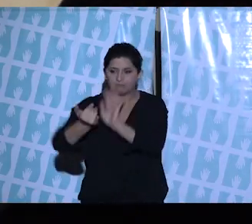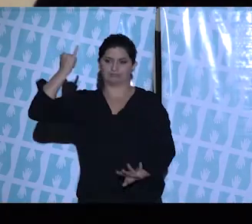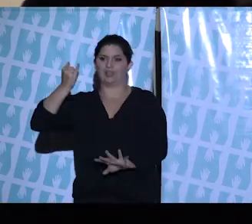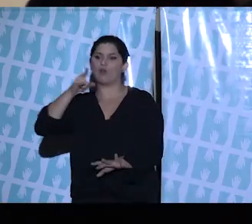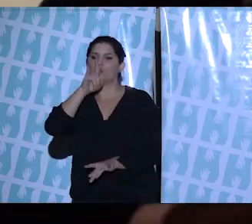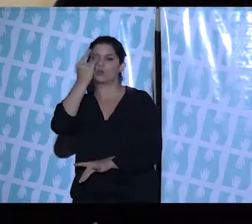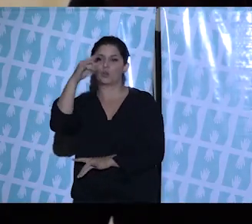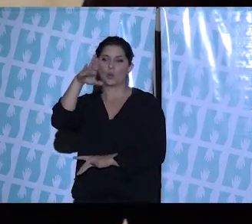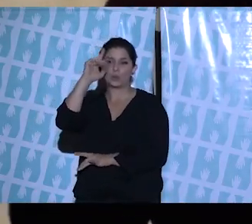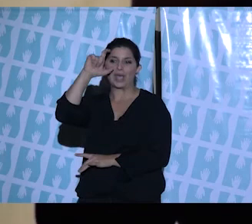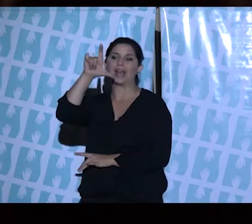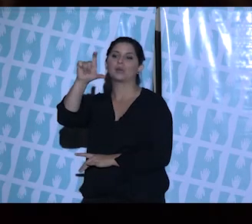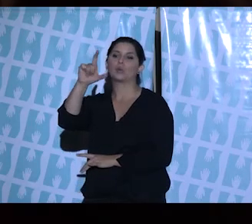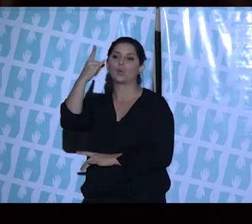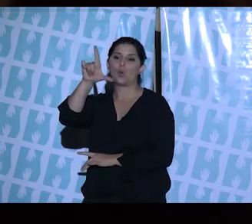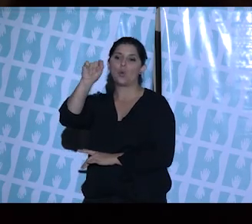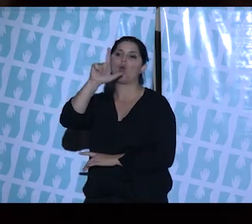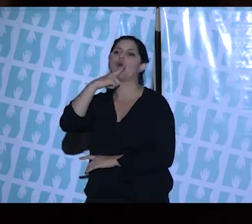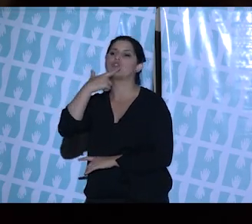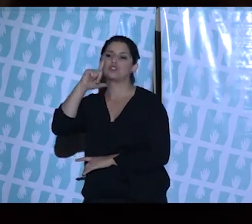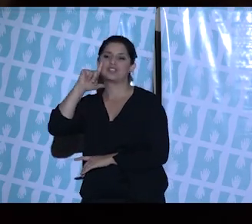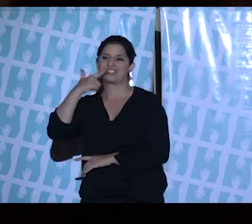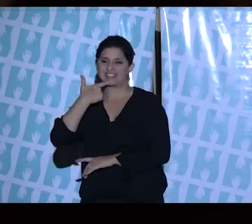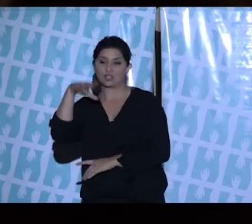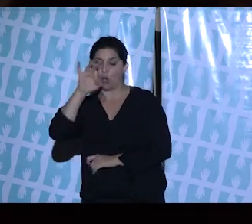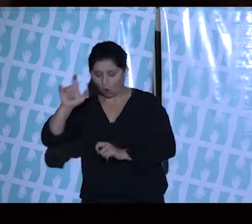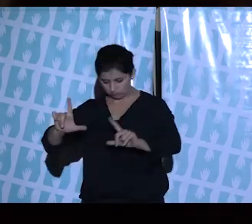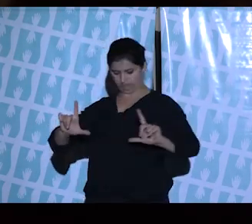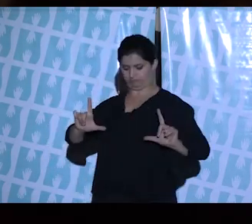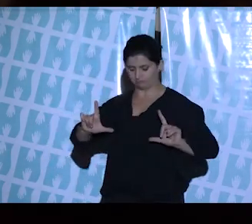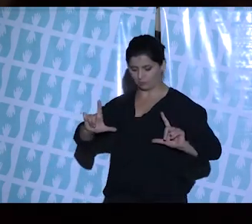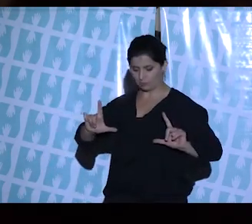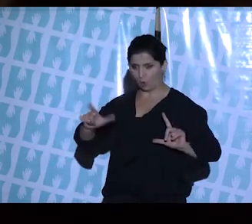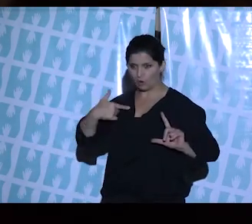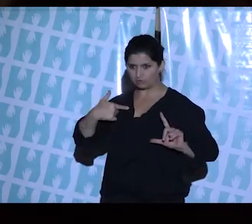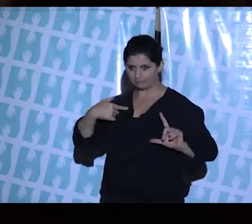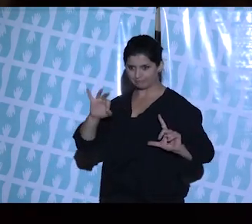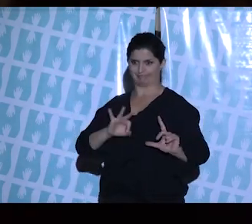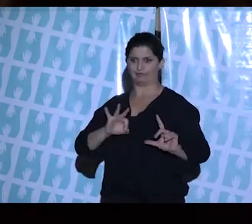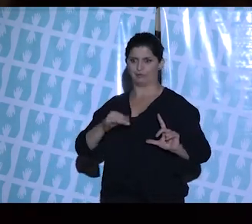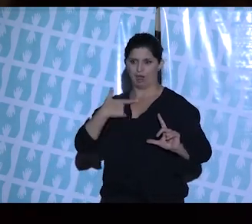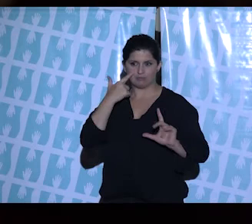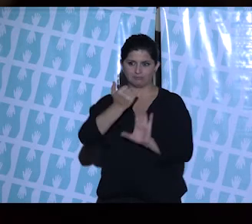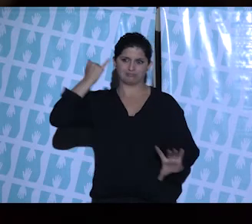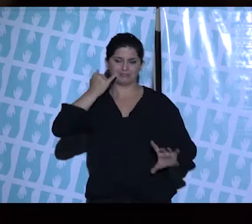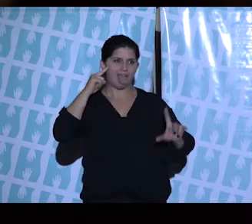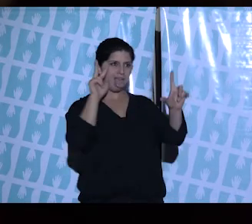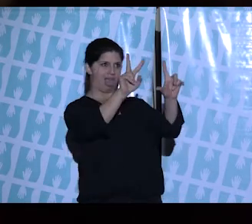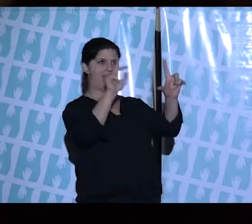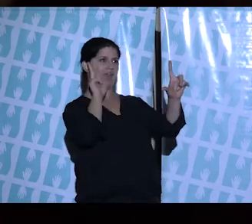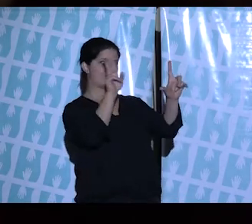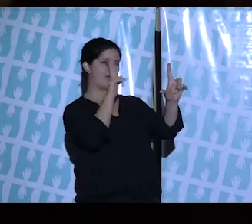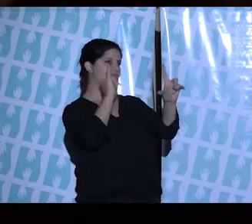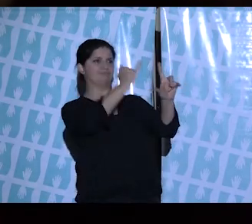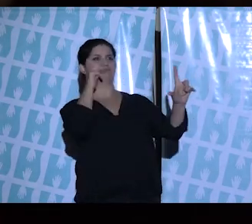tuberculosis. O hago una radiografía y veo un tumor y diagnostico el tumor por la imagen. Todos